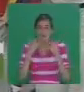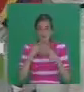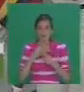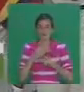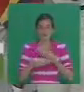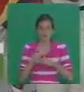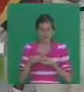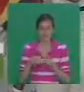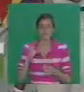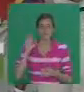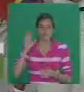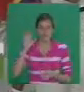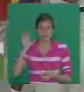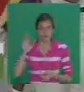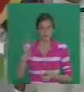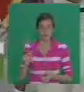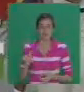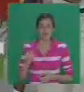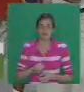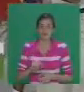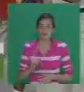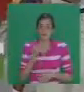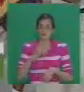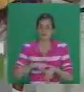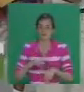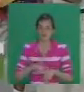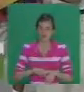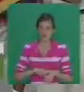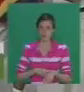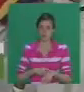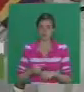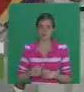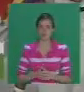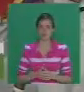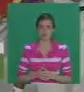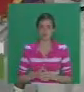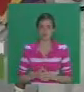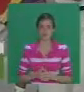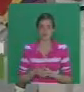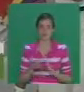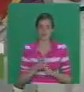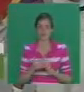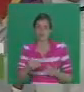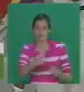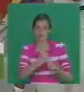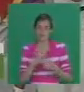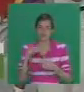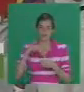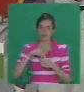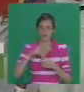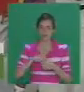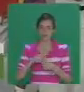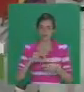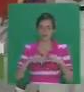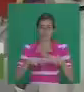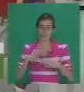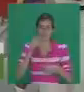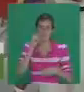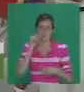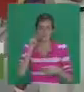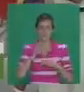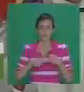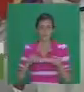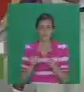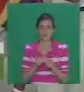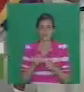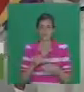está realizará desde esta primera fase lo que es la recaudación de datos de los productores, pequeños y